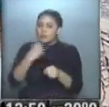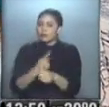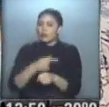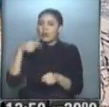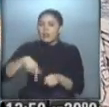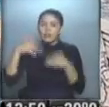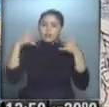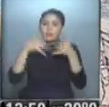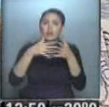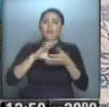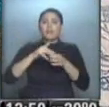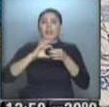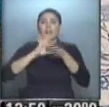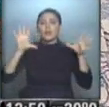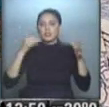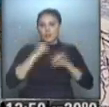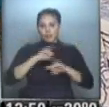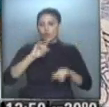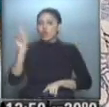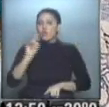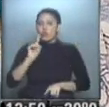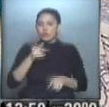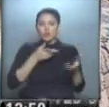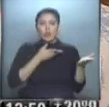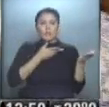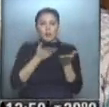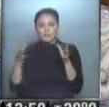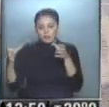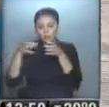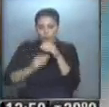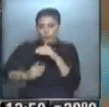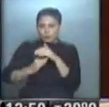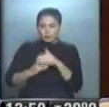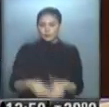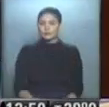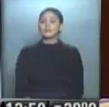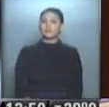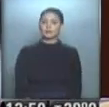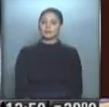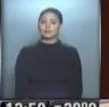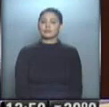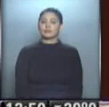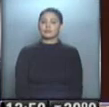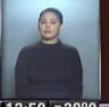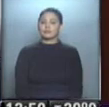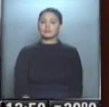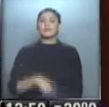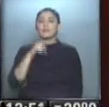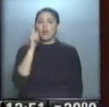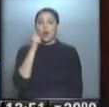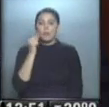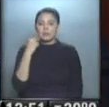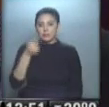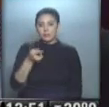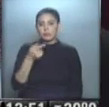herramienta de democratización de la información, no de acumulación de rentabilidad. Sí, ya.